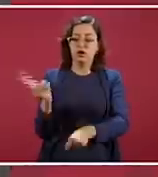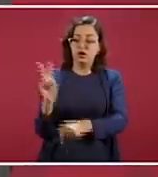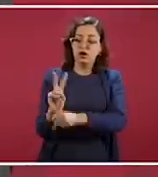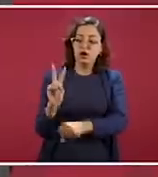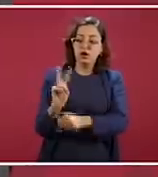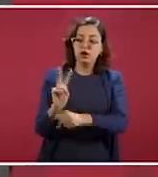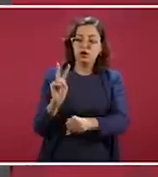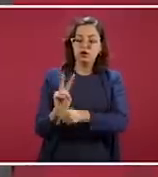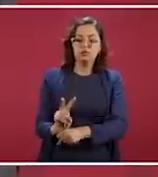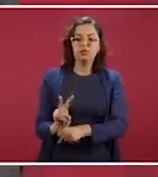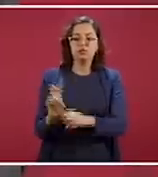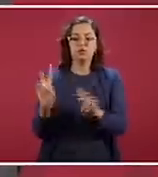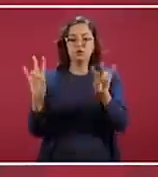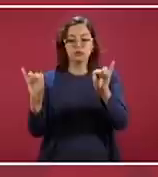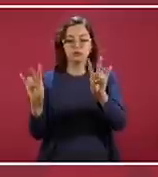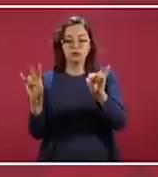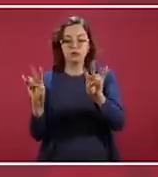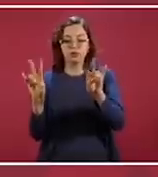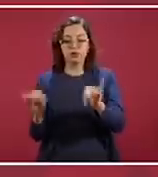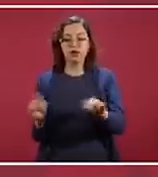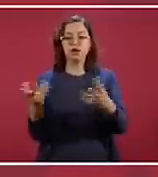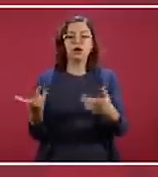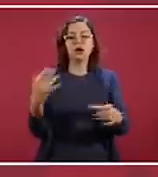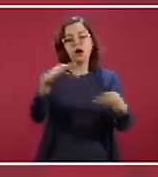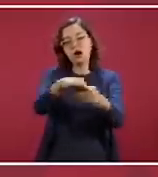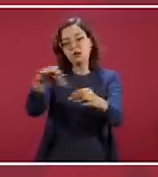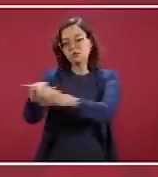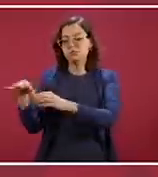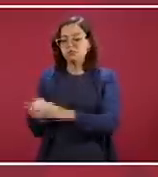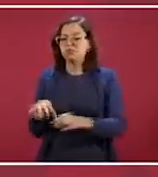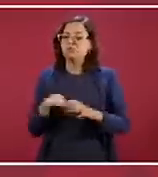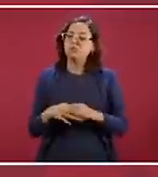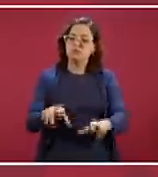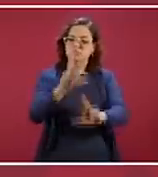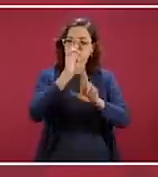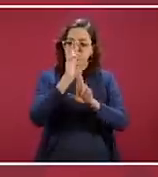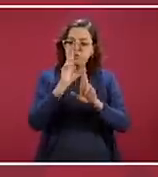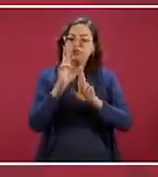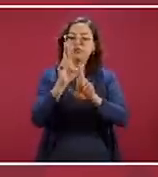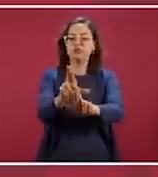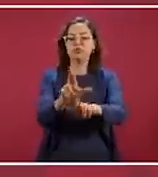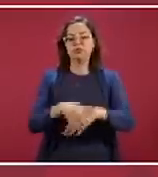pendiente para que se respete el voto de los ciudadanos